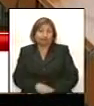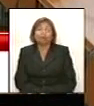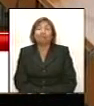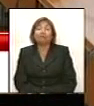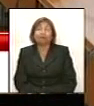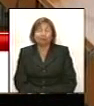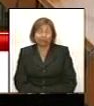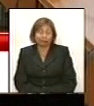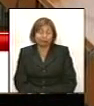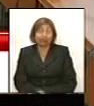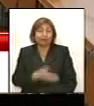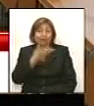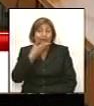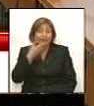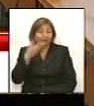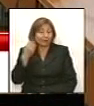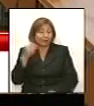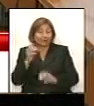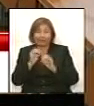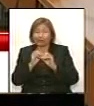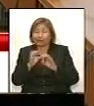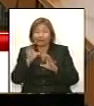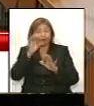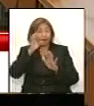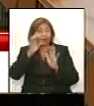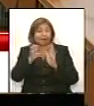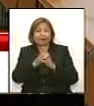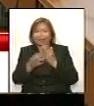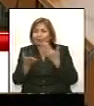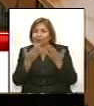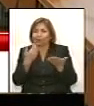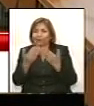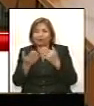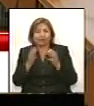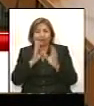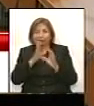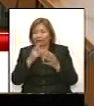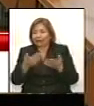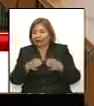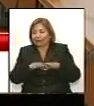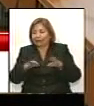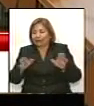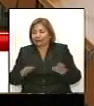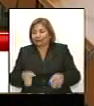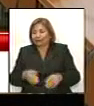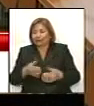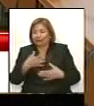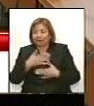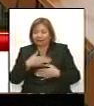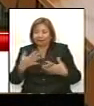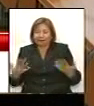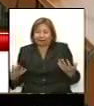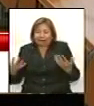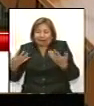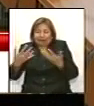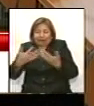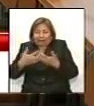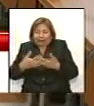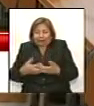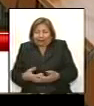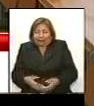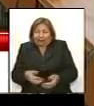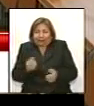Creo que el mejor ejemplo de que no está claro es el diálogo que hemos tenido en esta mesa. Entonces me uniré a los